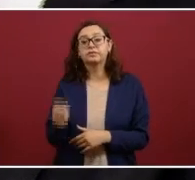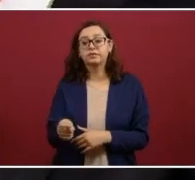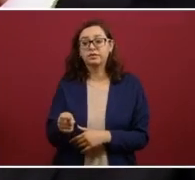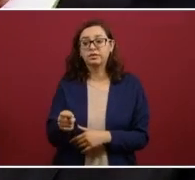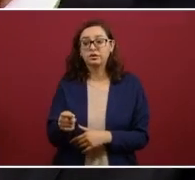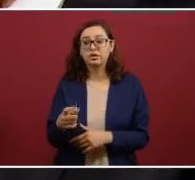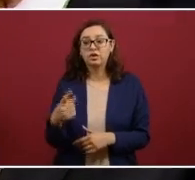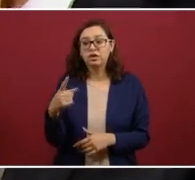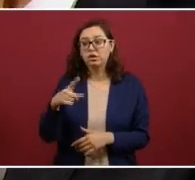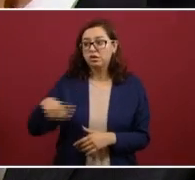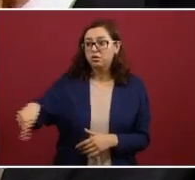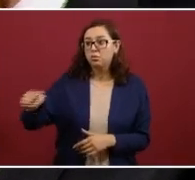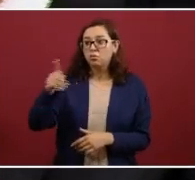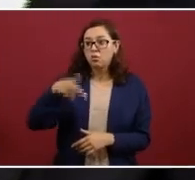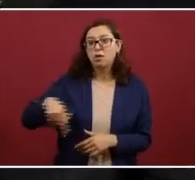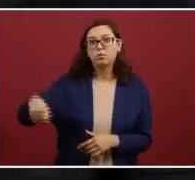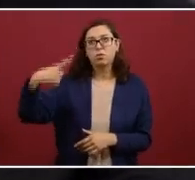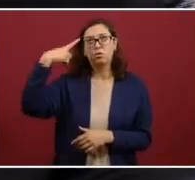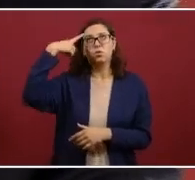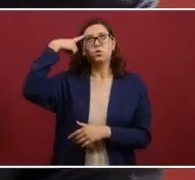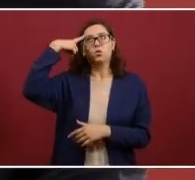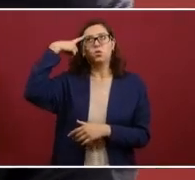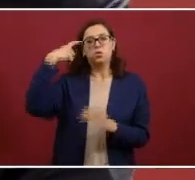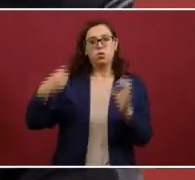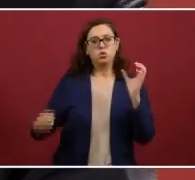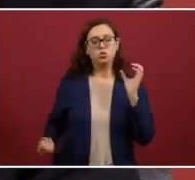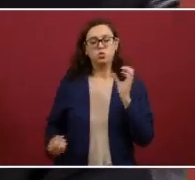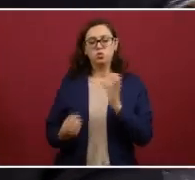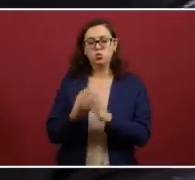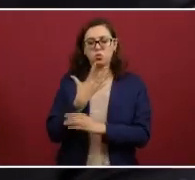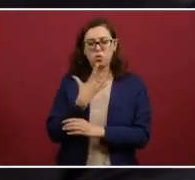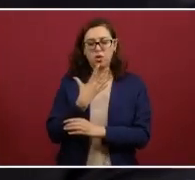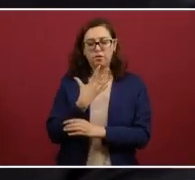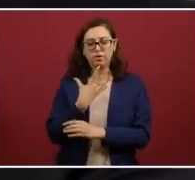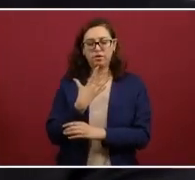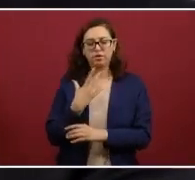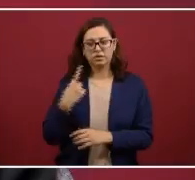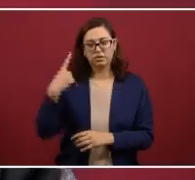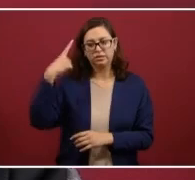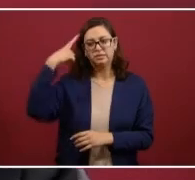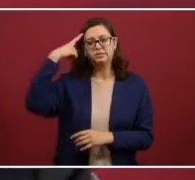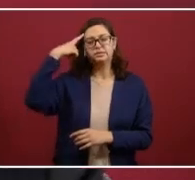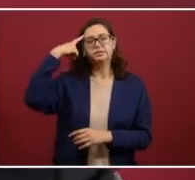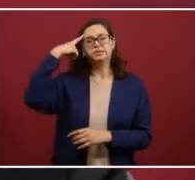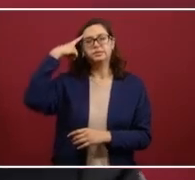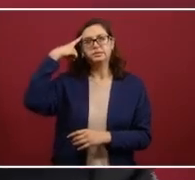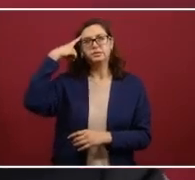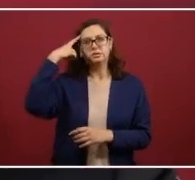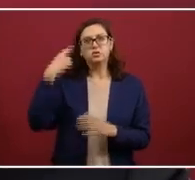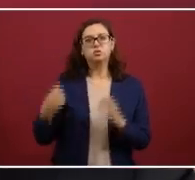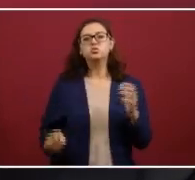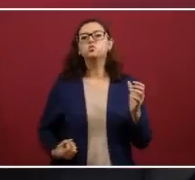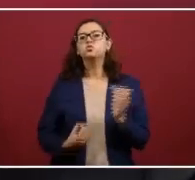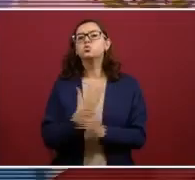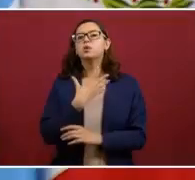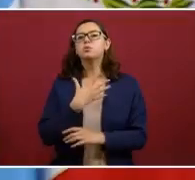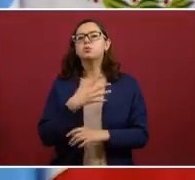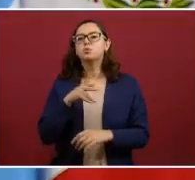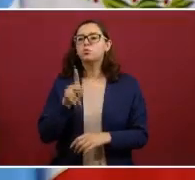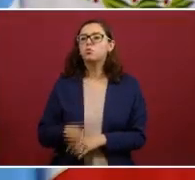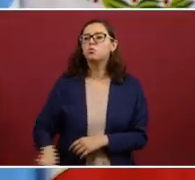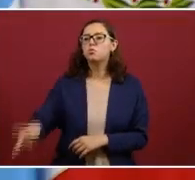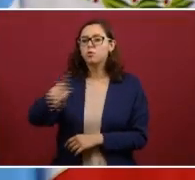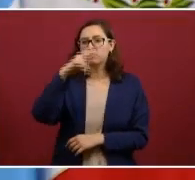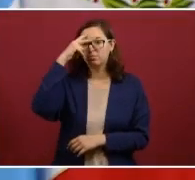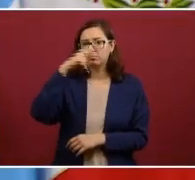una nueva mentalidad, la instauración de una nueva mentalidad en el pueblo de México, en millones